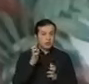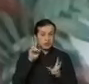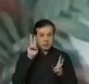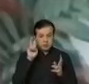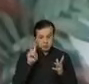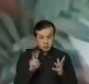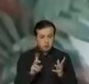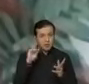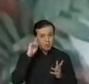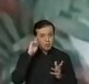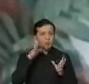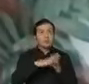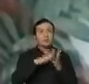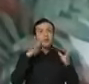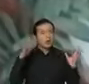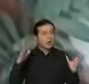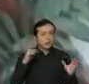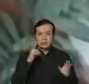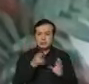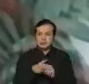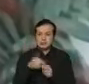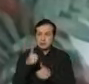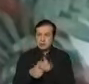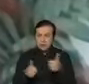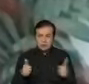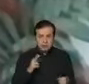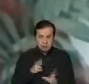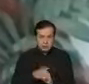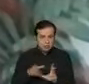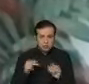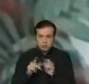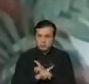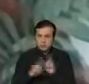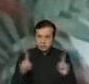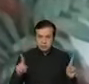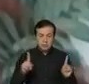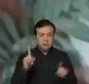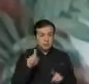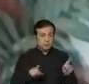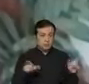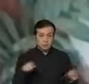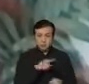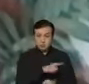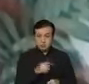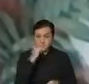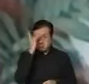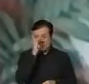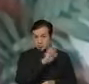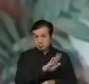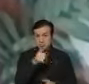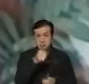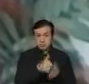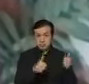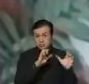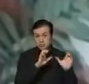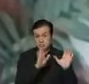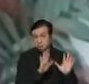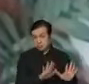como gobierno como para estarnos involucrando en las elecciones. Hoy a quienes decidan participar les corresponde hablar del